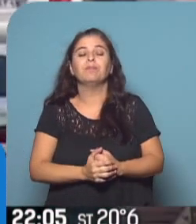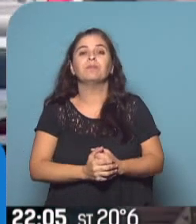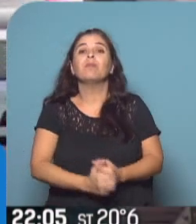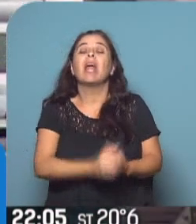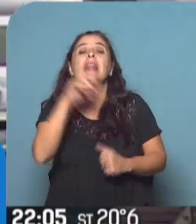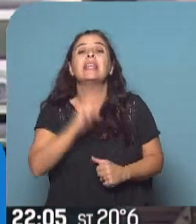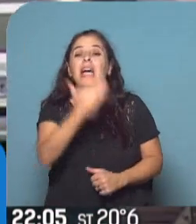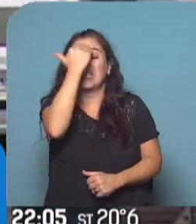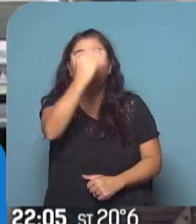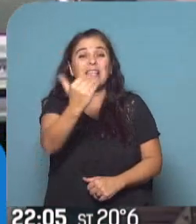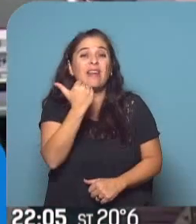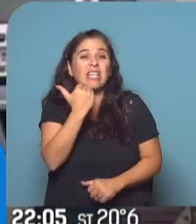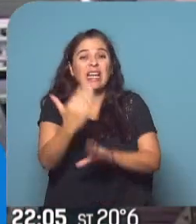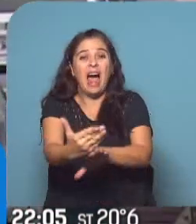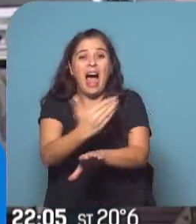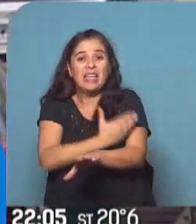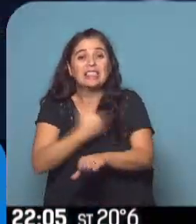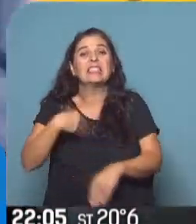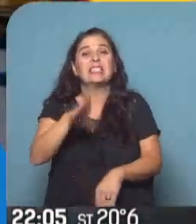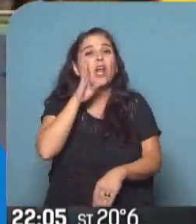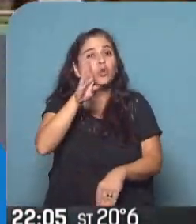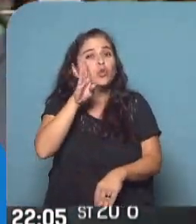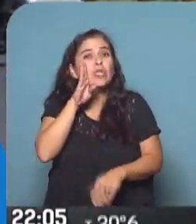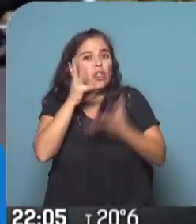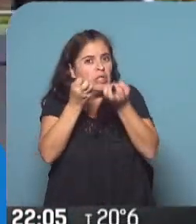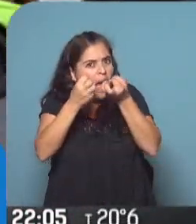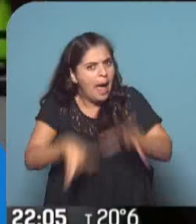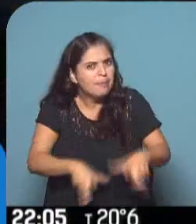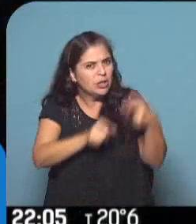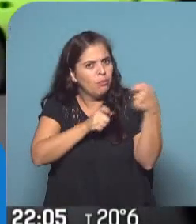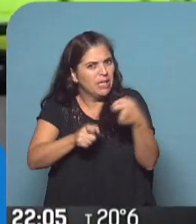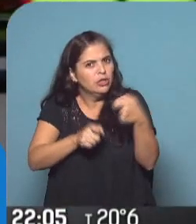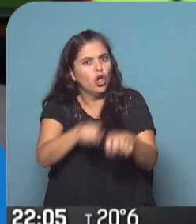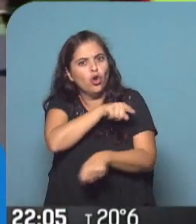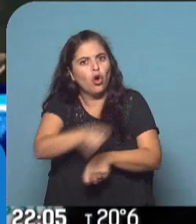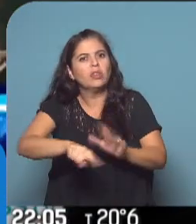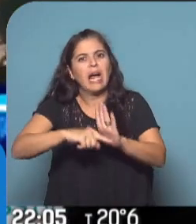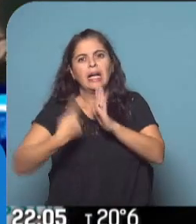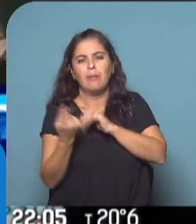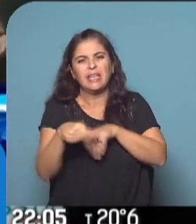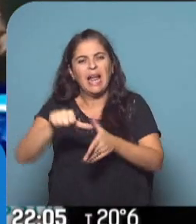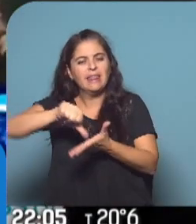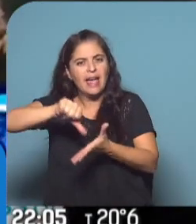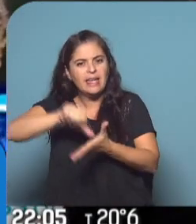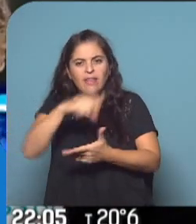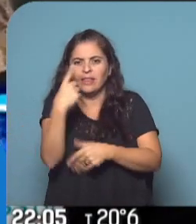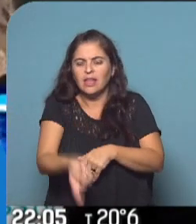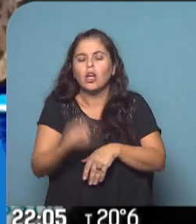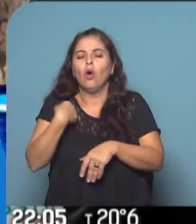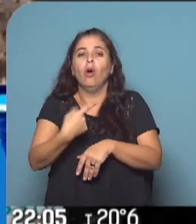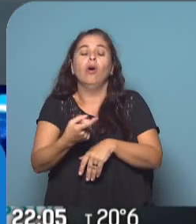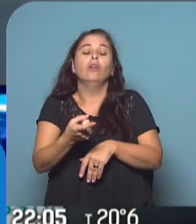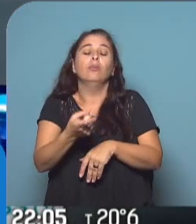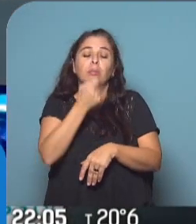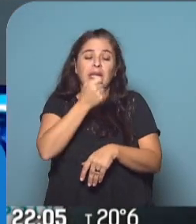Unidos incrementó las sanciones contra Teherán, anunciando que expirarían los permisos para que empresas de China, India, Japón, Corea del Sur y